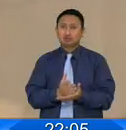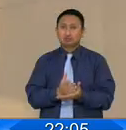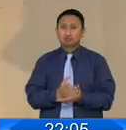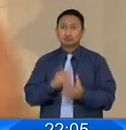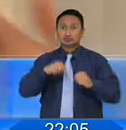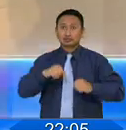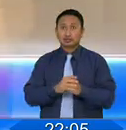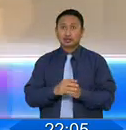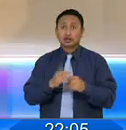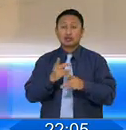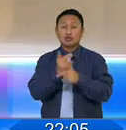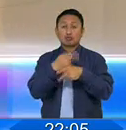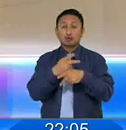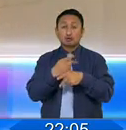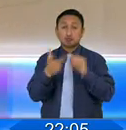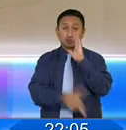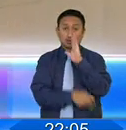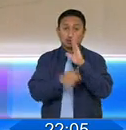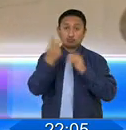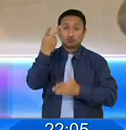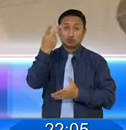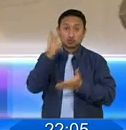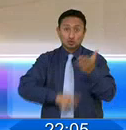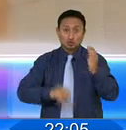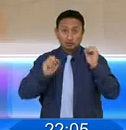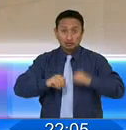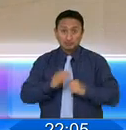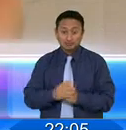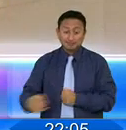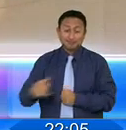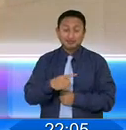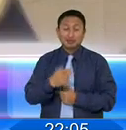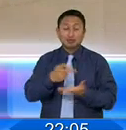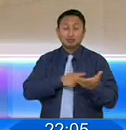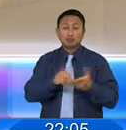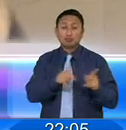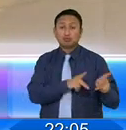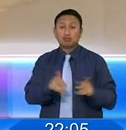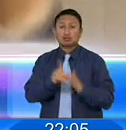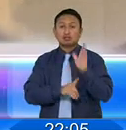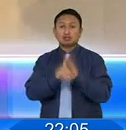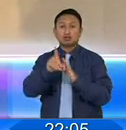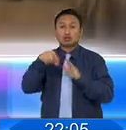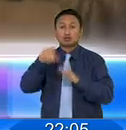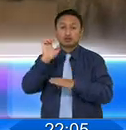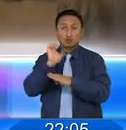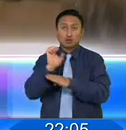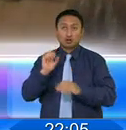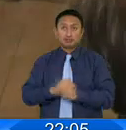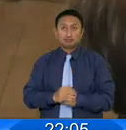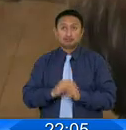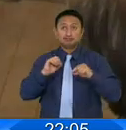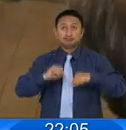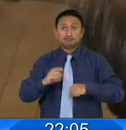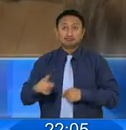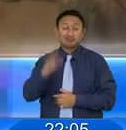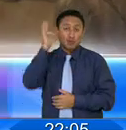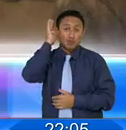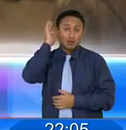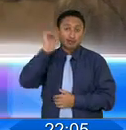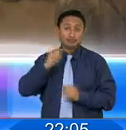duplicar la producción diaria de petróleo. Es esperable para financiar el plan de desarrollo que tiene el país. Entre las figuras femeninas,